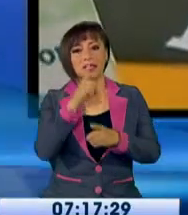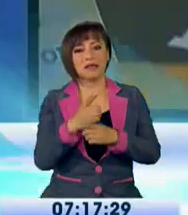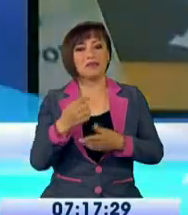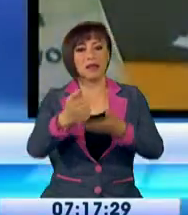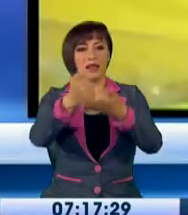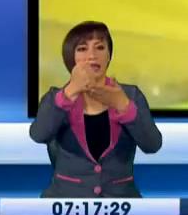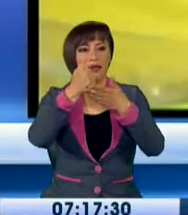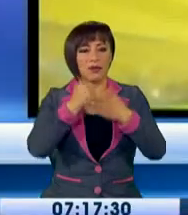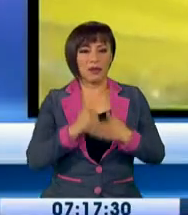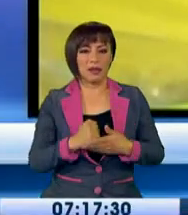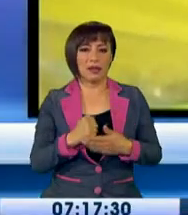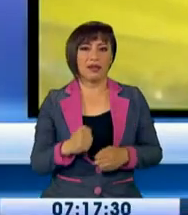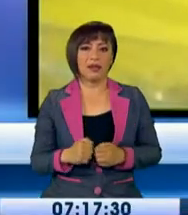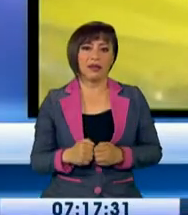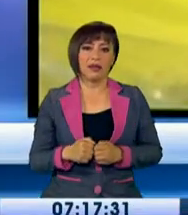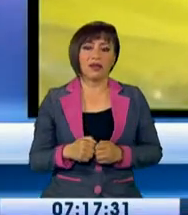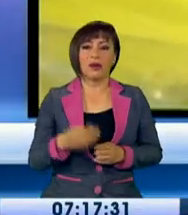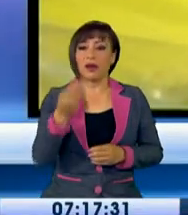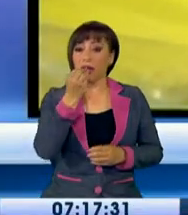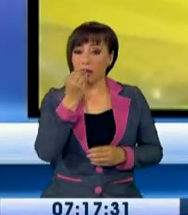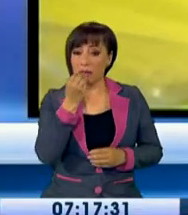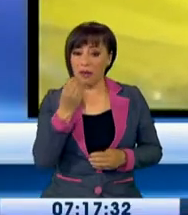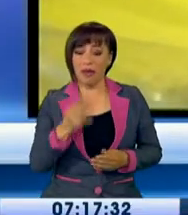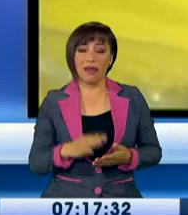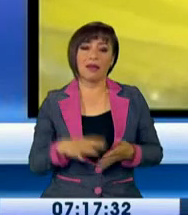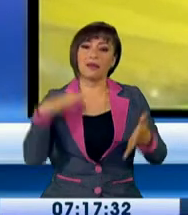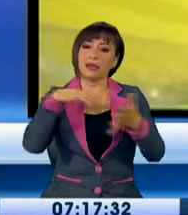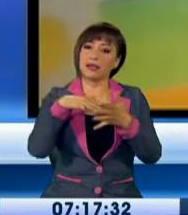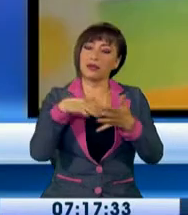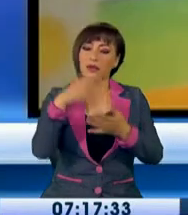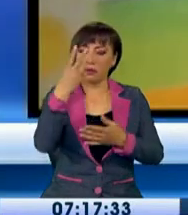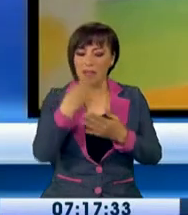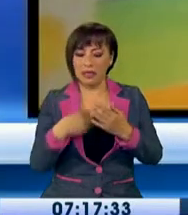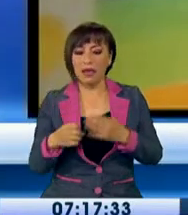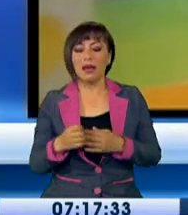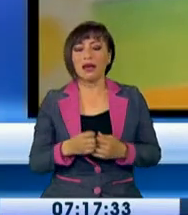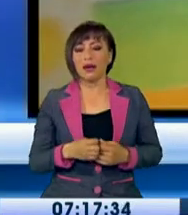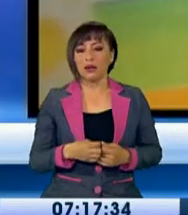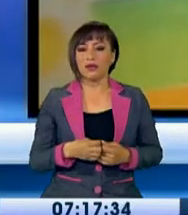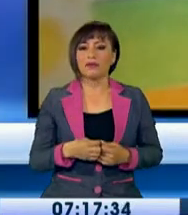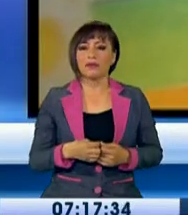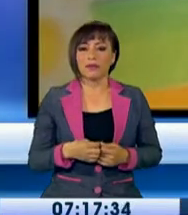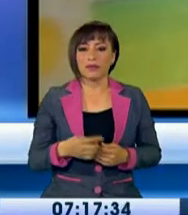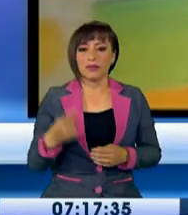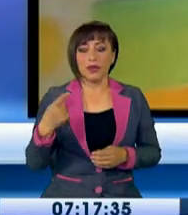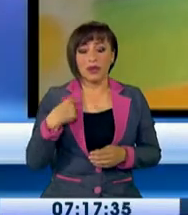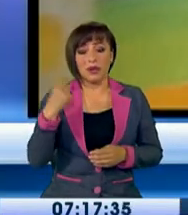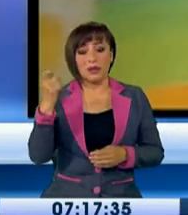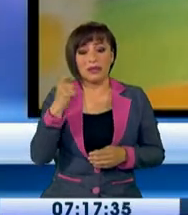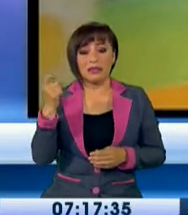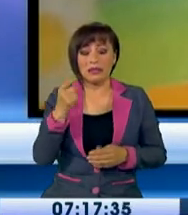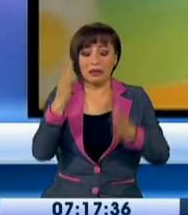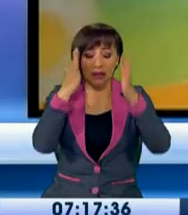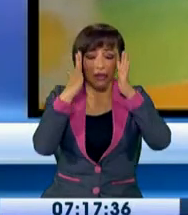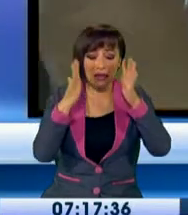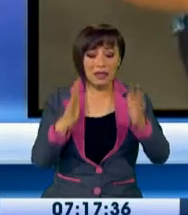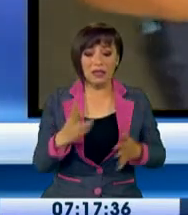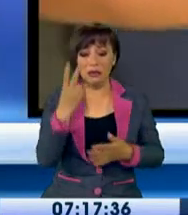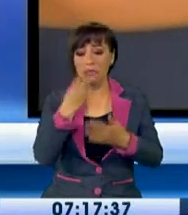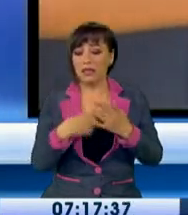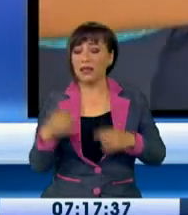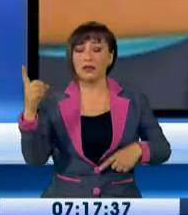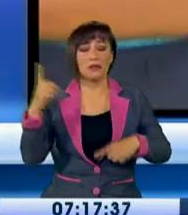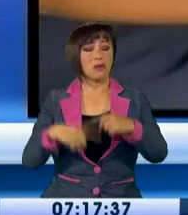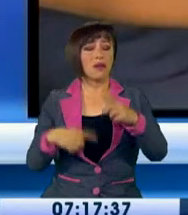para tener en estos días, porque para la comida, para el estudio de mis hijos. Pendiente de él, no puedo salir, o sea, no puedo trabajar y tampoco no he